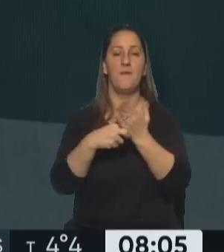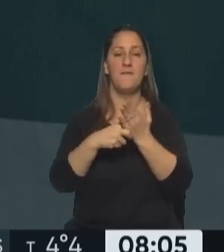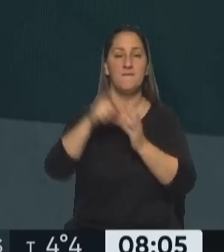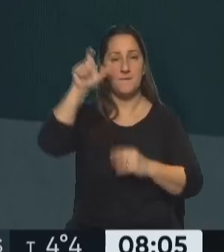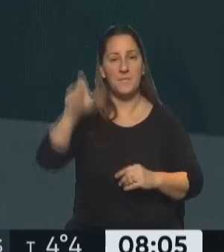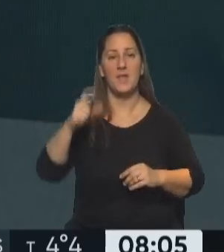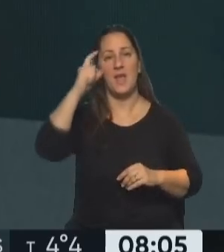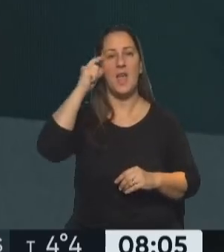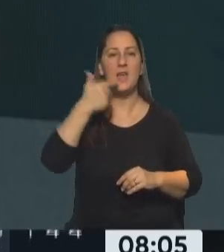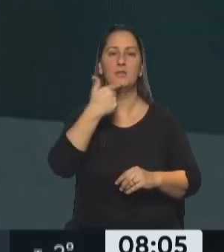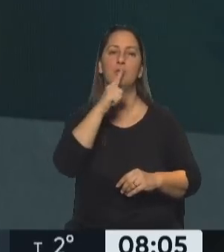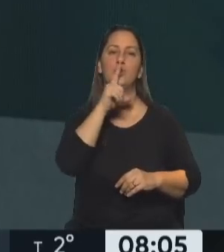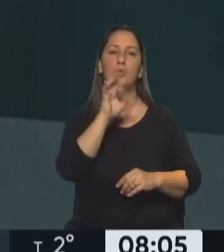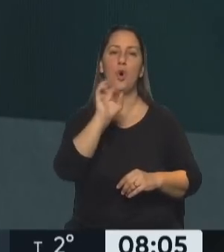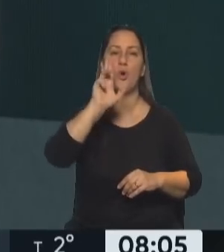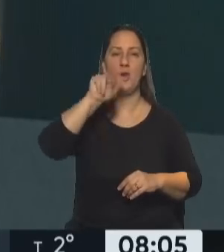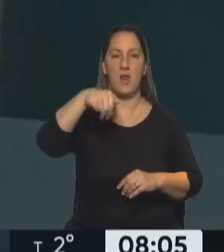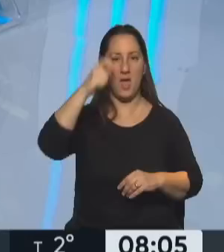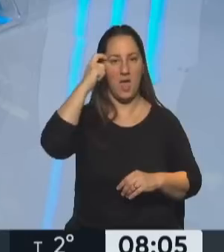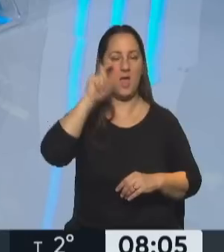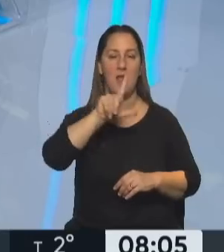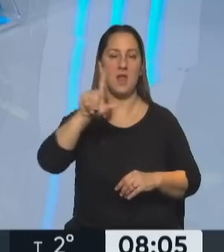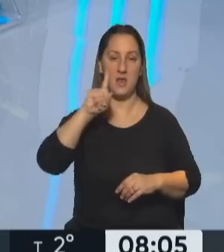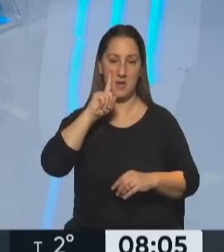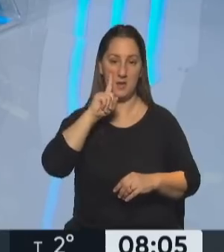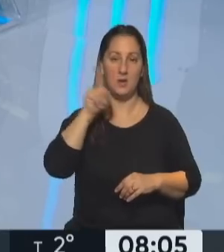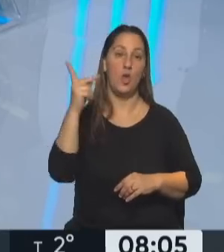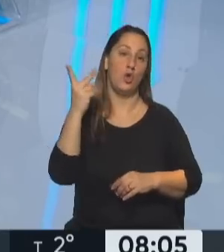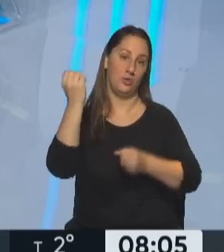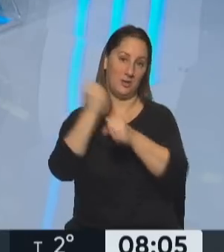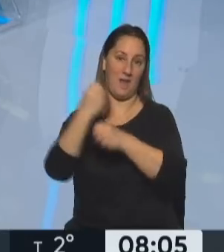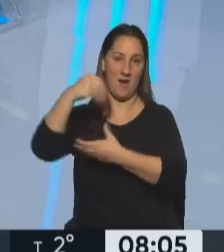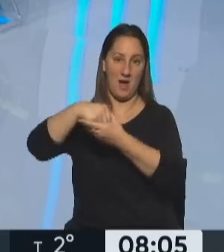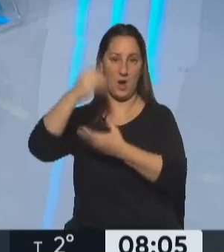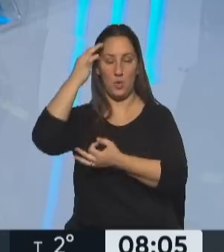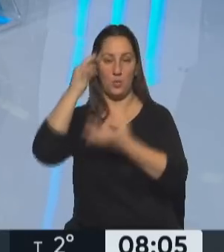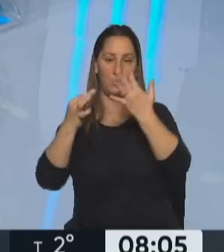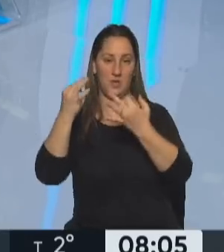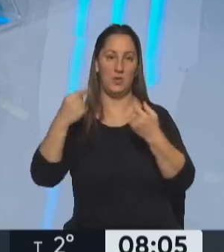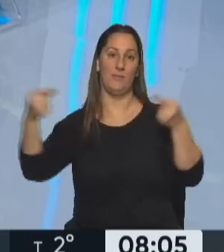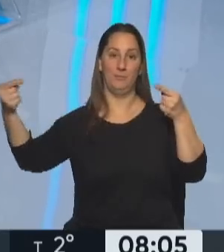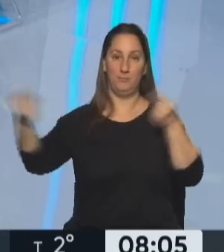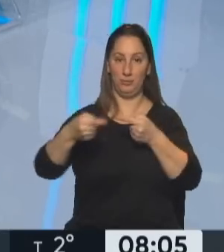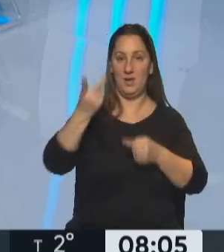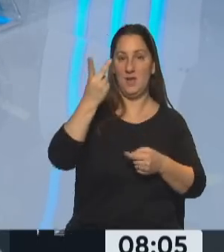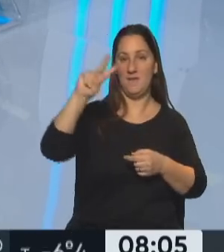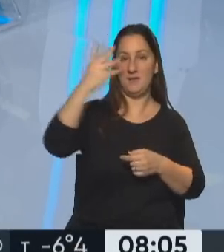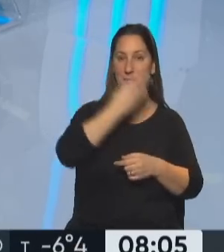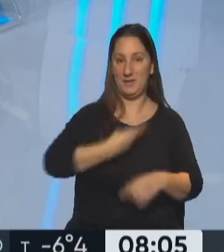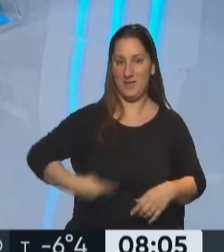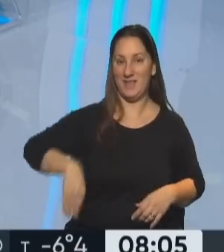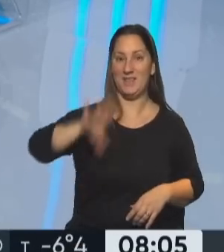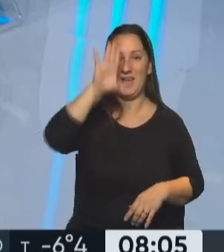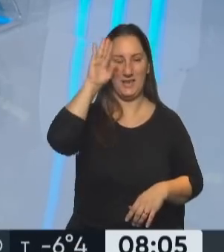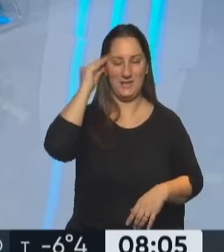Stornelli, amigos personales con el fiscal Carlos Stornelli. Que son dos funcionarios de justicia que tienen un abierto enfrentamiento con la vicepresidenta Cristina Fernández de Kirchner. En el